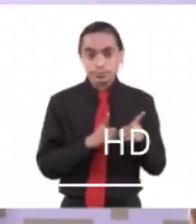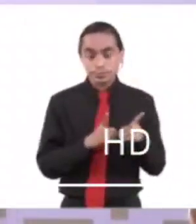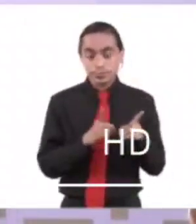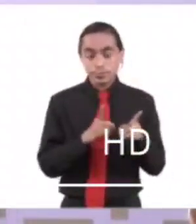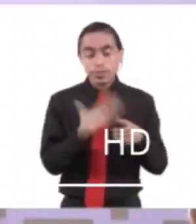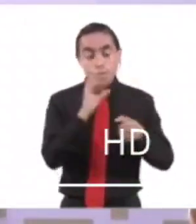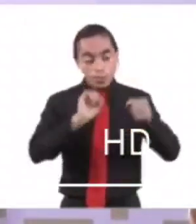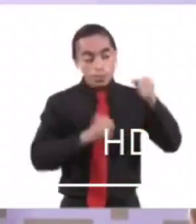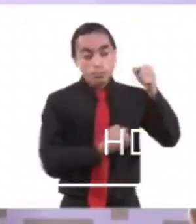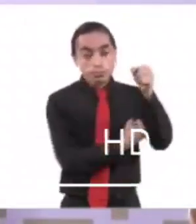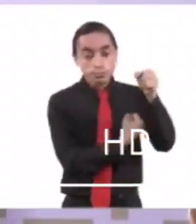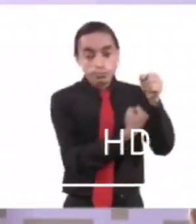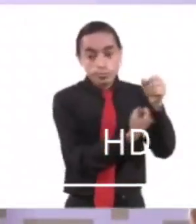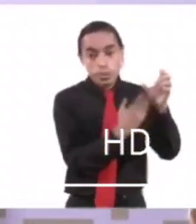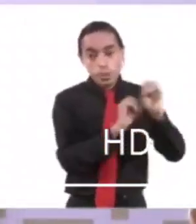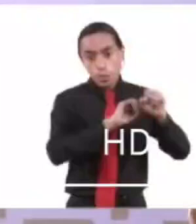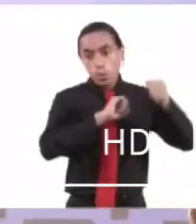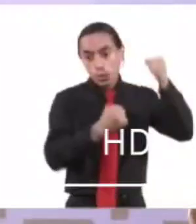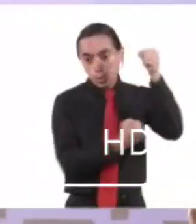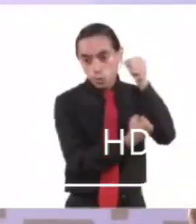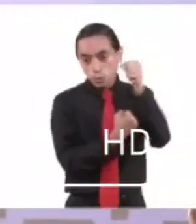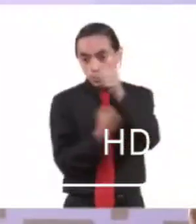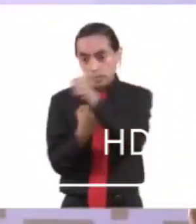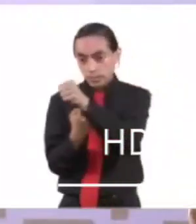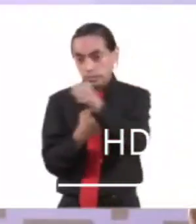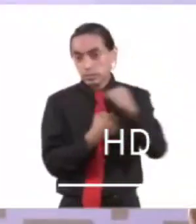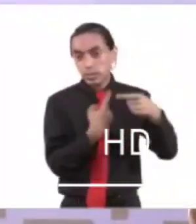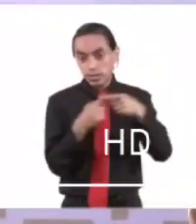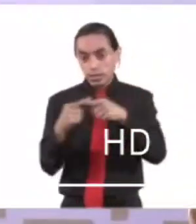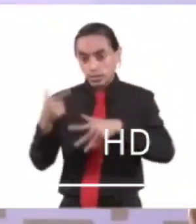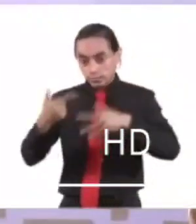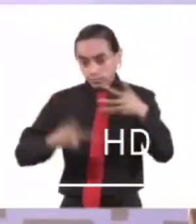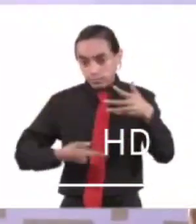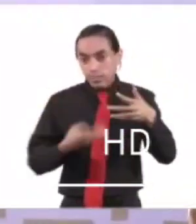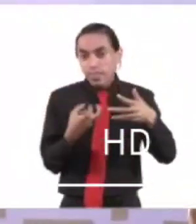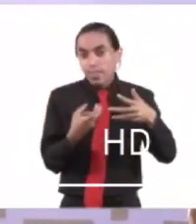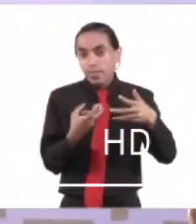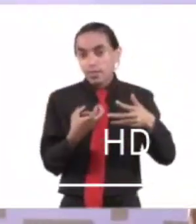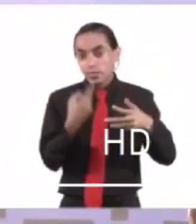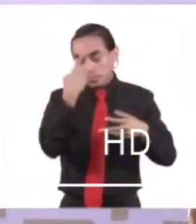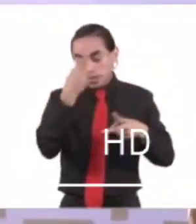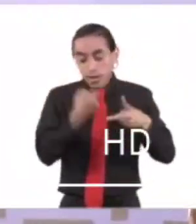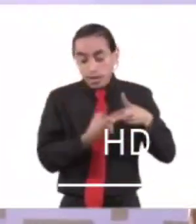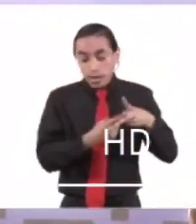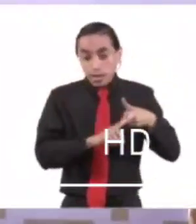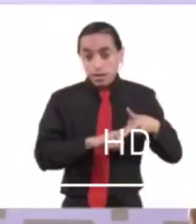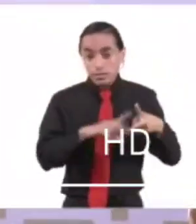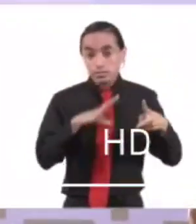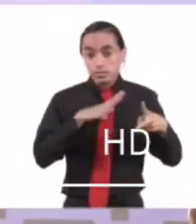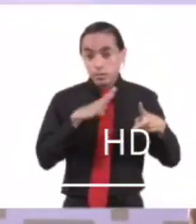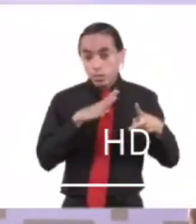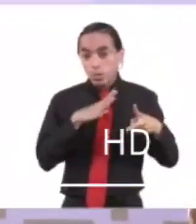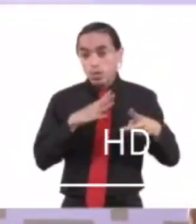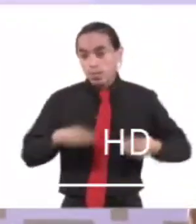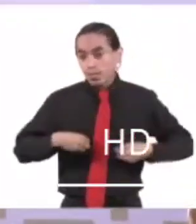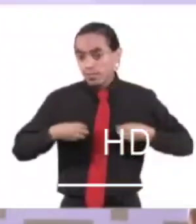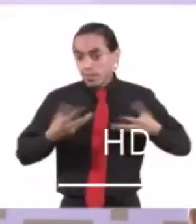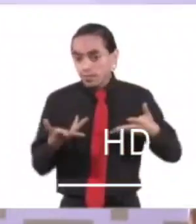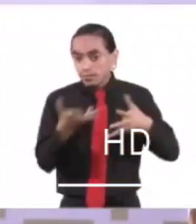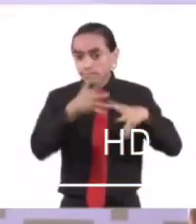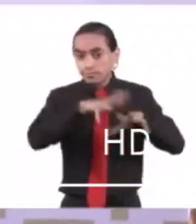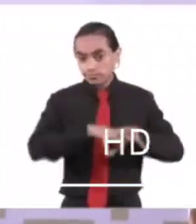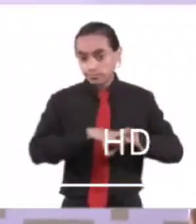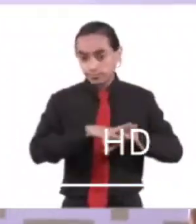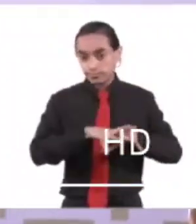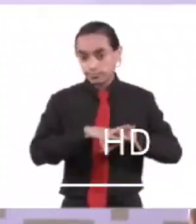los pilares son un primer paso. Son un primer paso para tener una vida integral, como